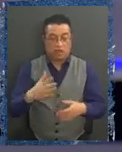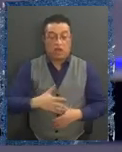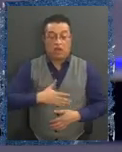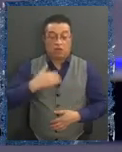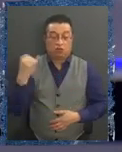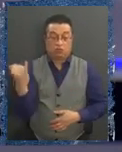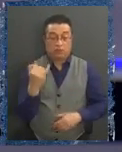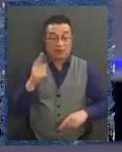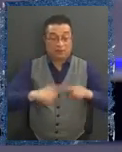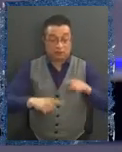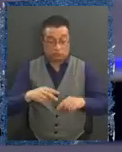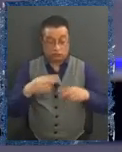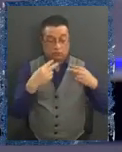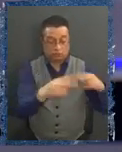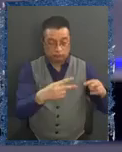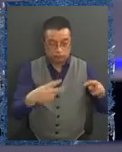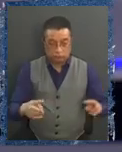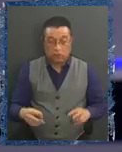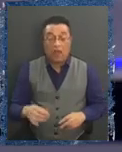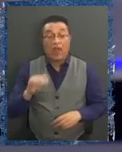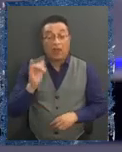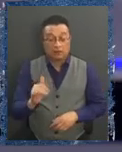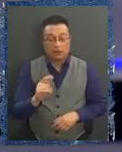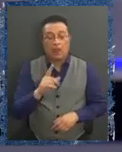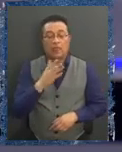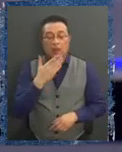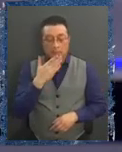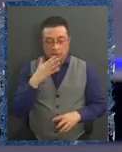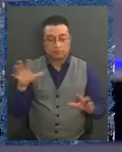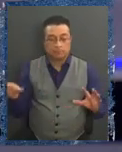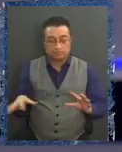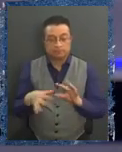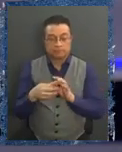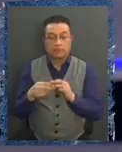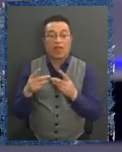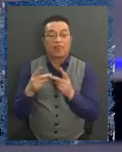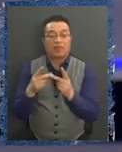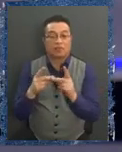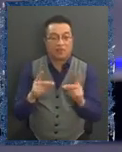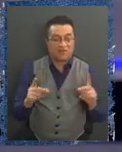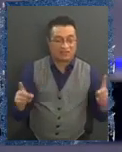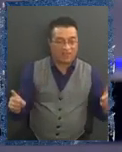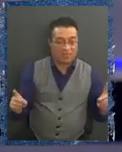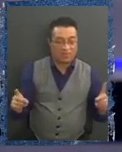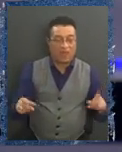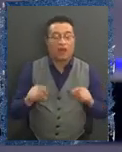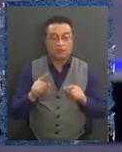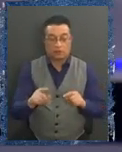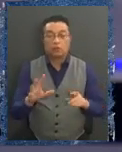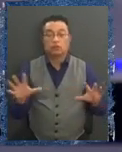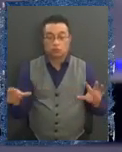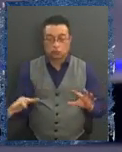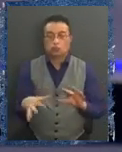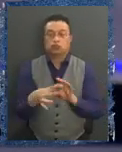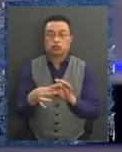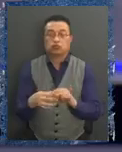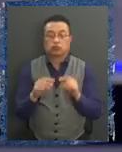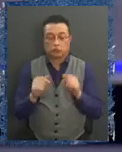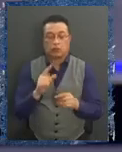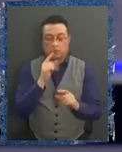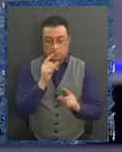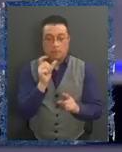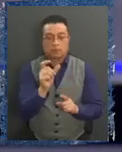territoriales, y tiene que ver también con la diversidad, y por eso es que va de la mano de la definición